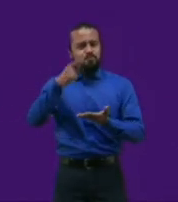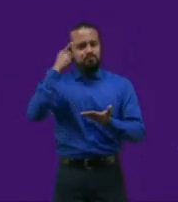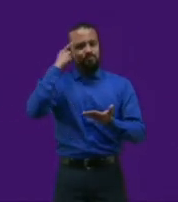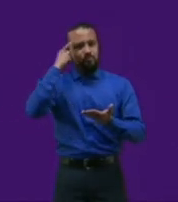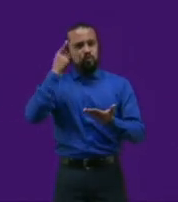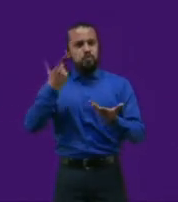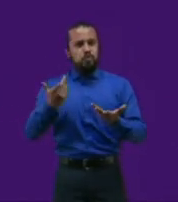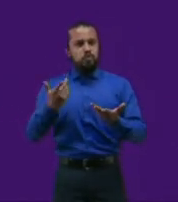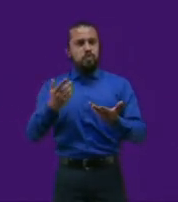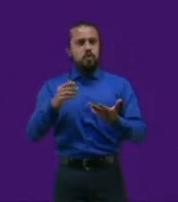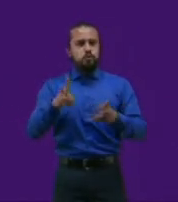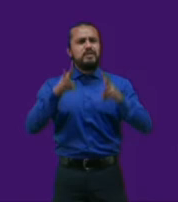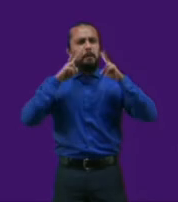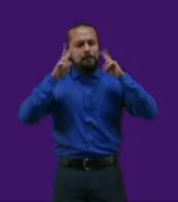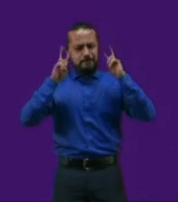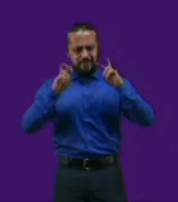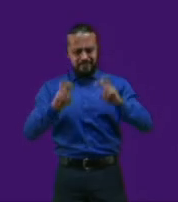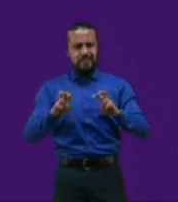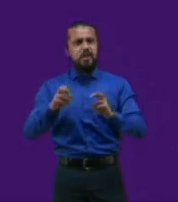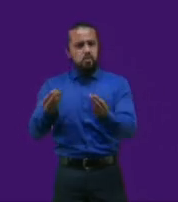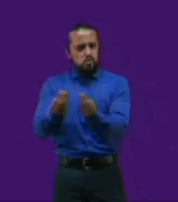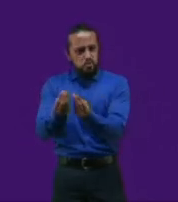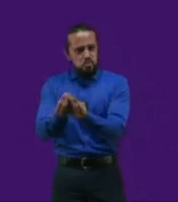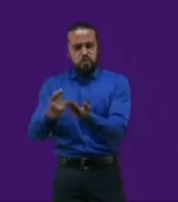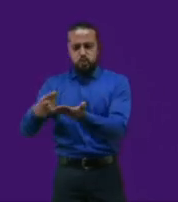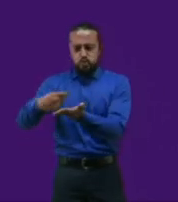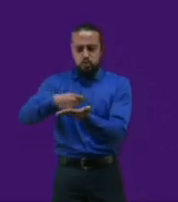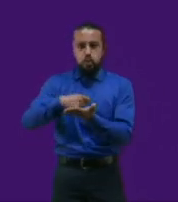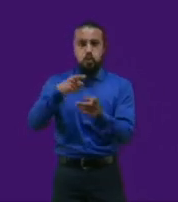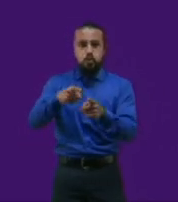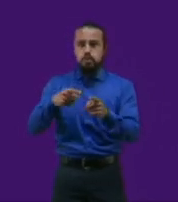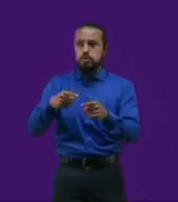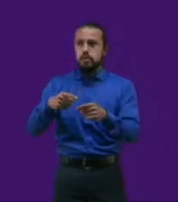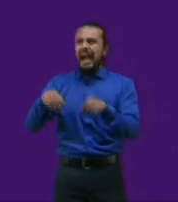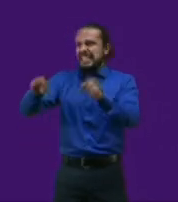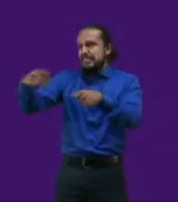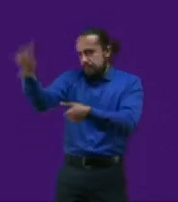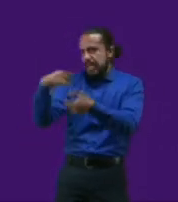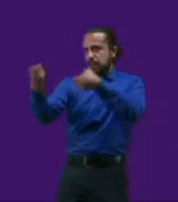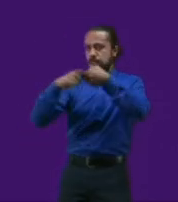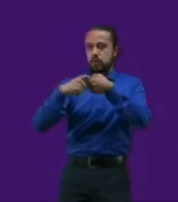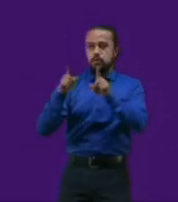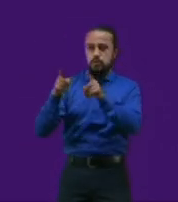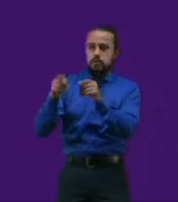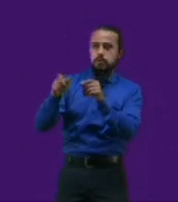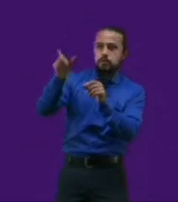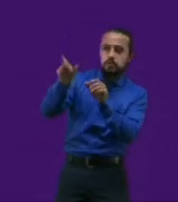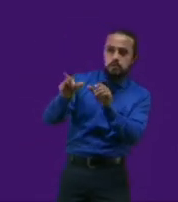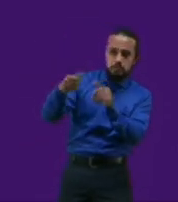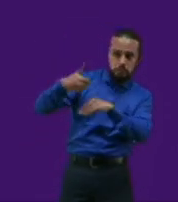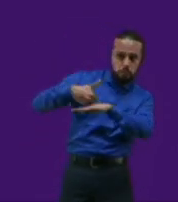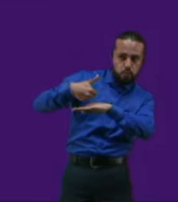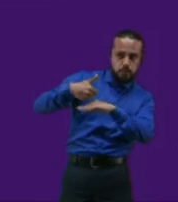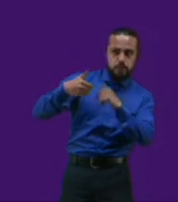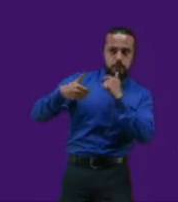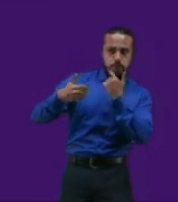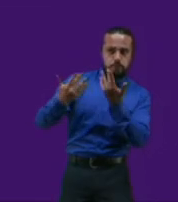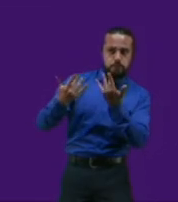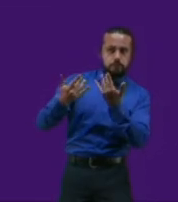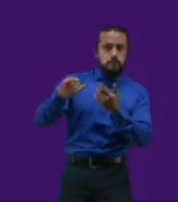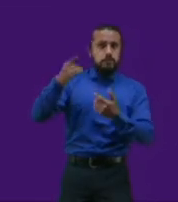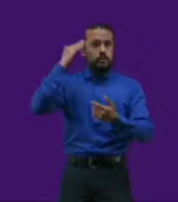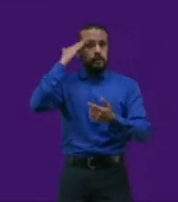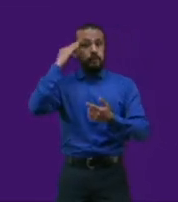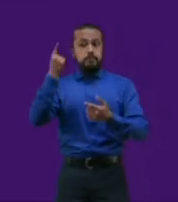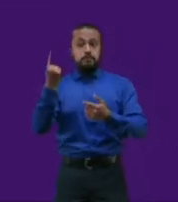diligence, o sea, que investigues a tus socios, pues, o digamos, posibles socios. En el tema de inversión, la plata es muy barata, o